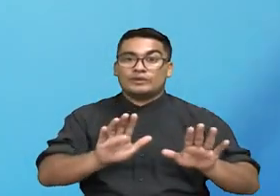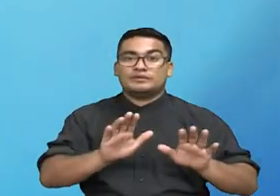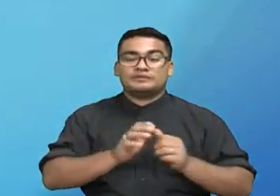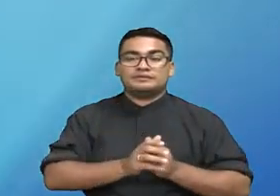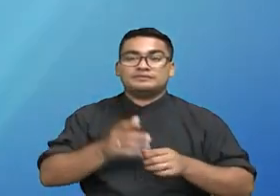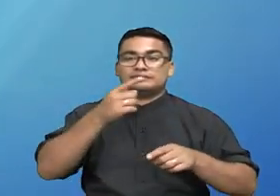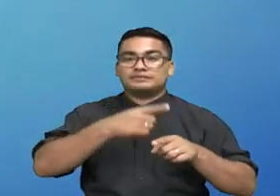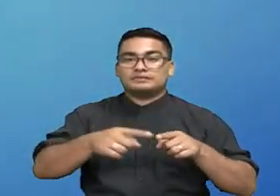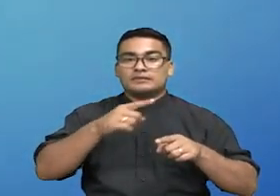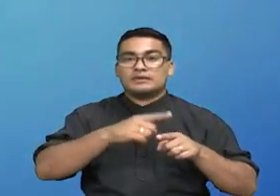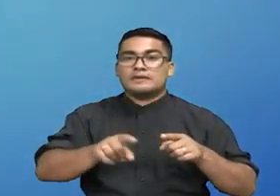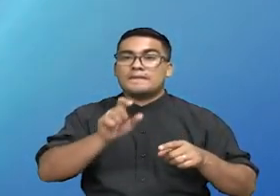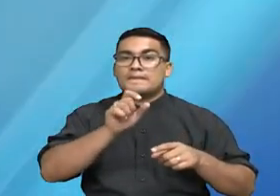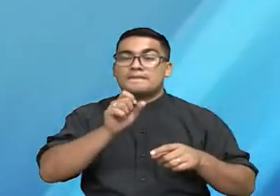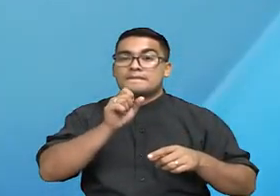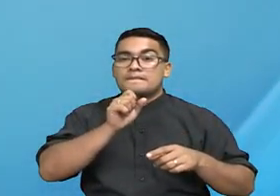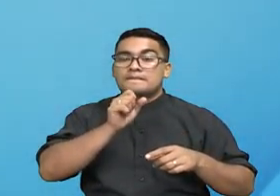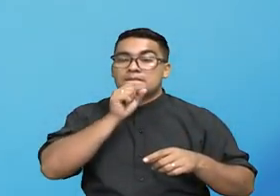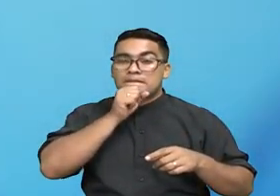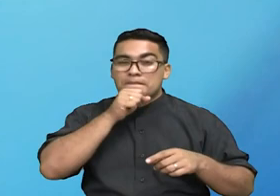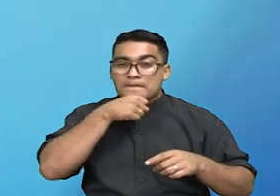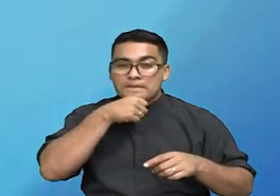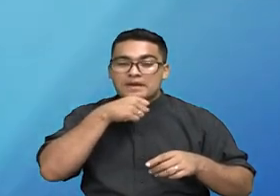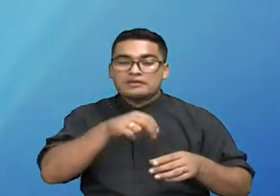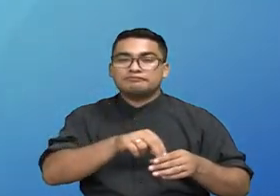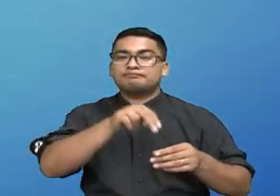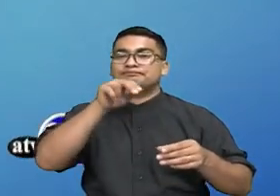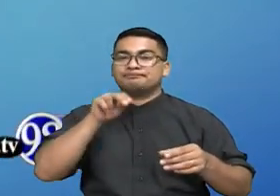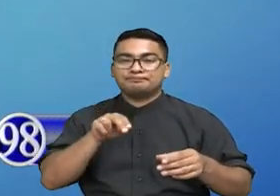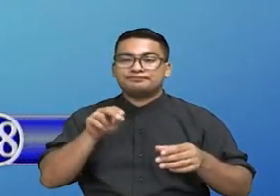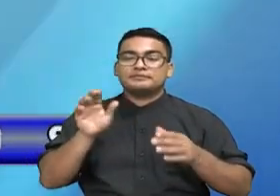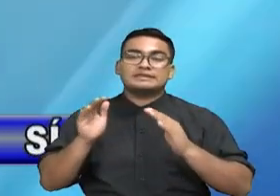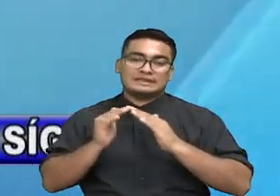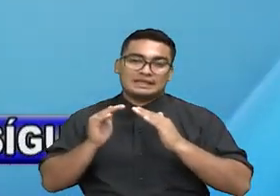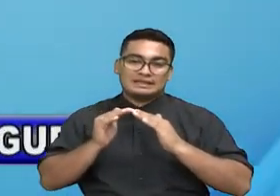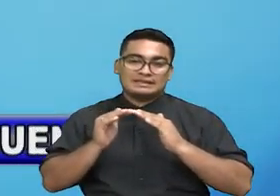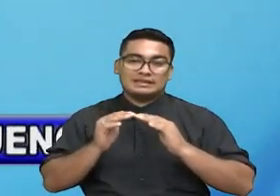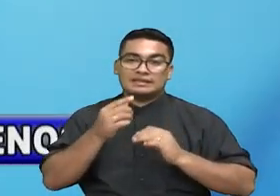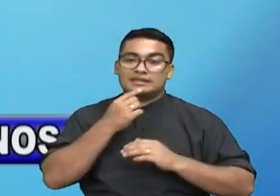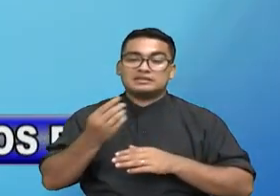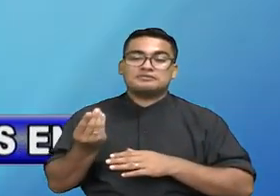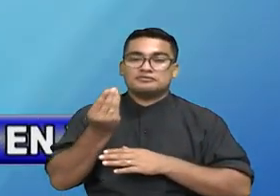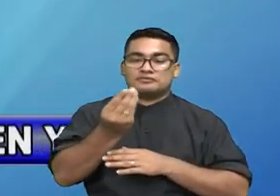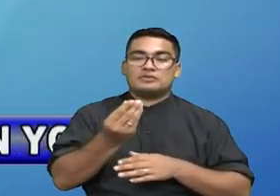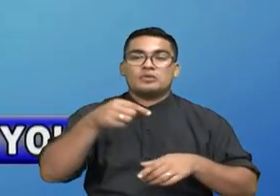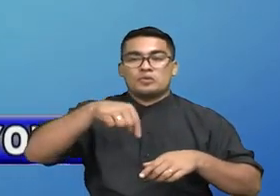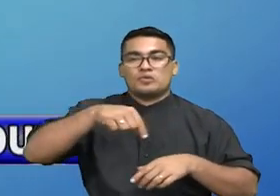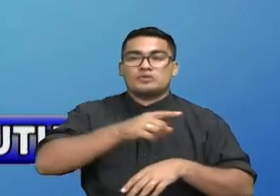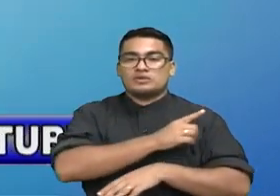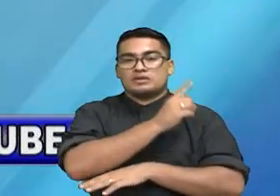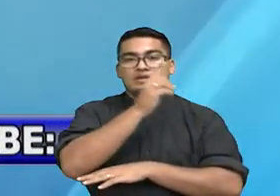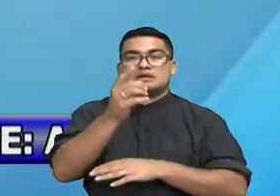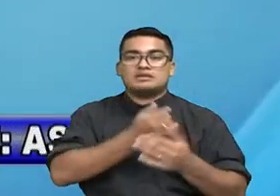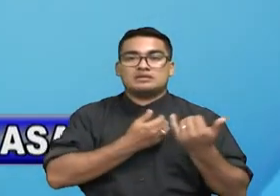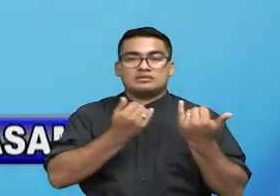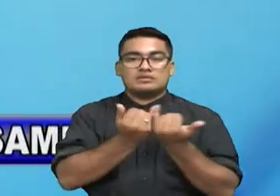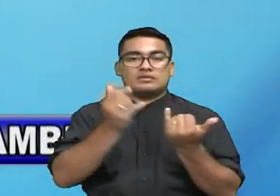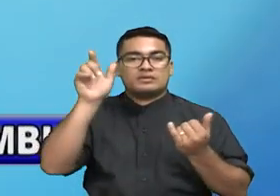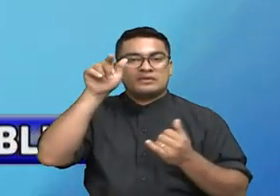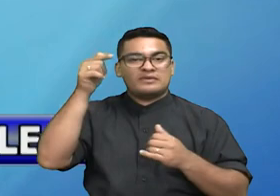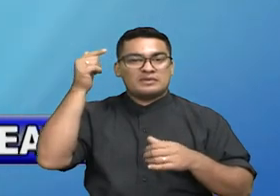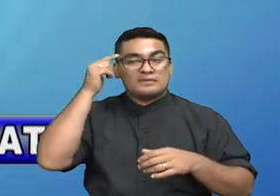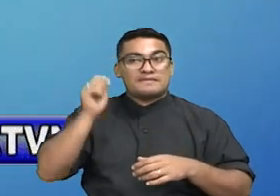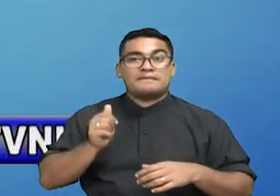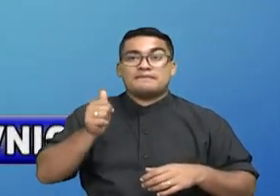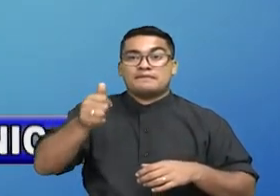de pensiones a jubilados que se está desarrollando el día de hoy. Las instituciones del Estado